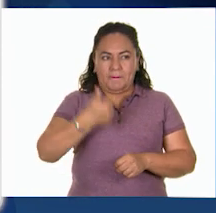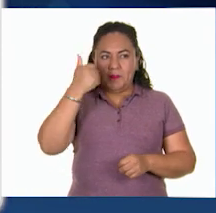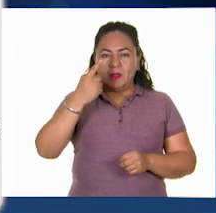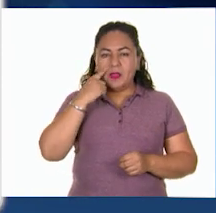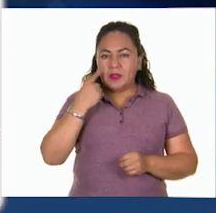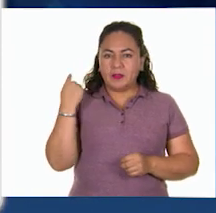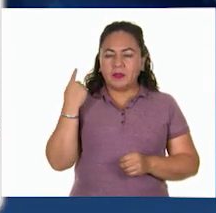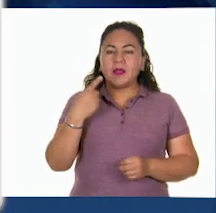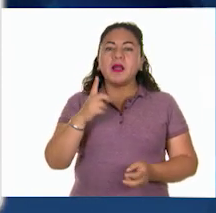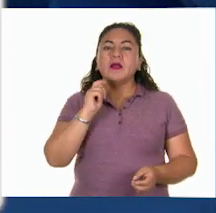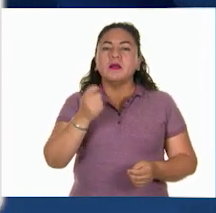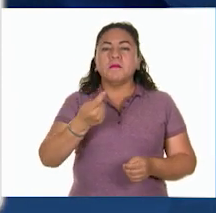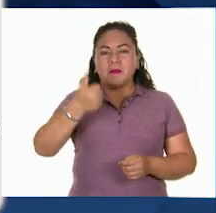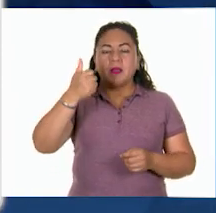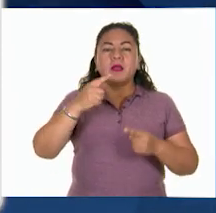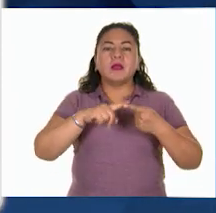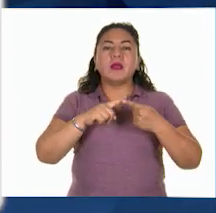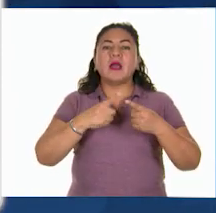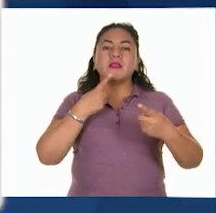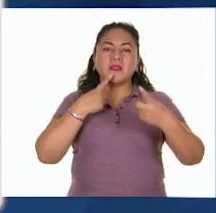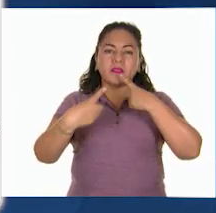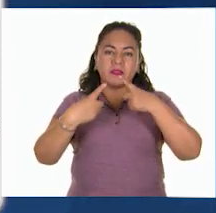es diálogos. Ajá.